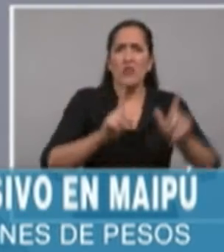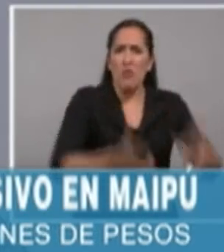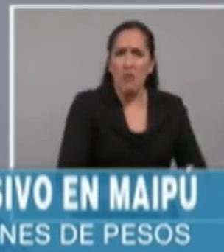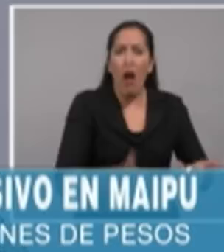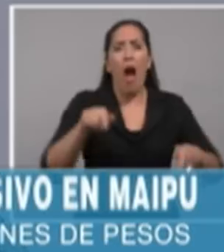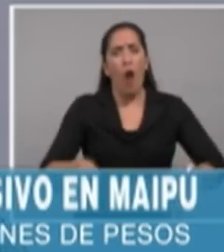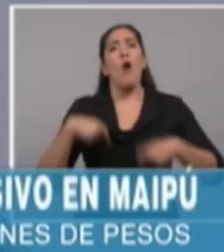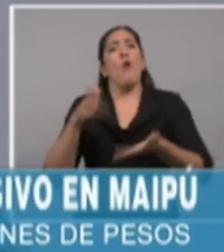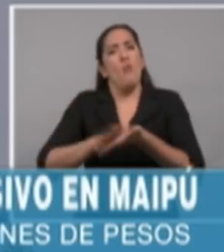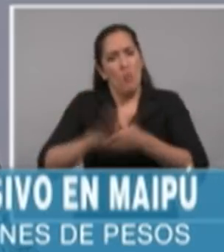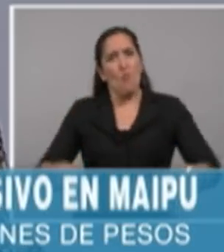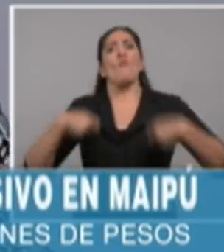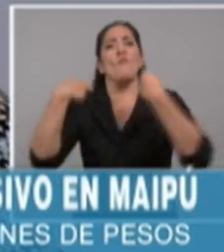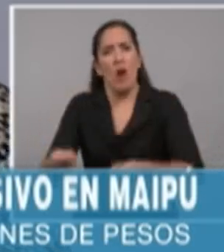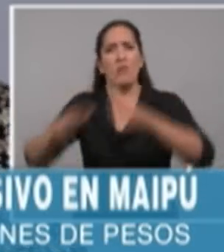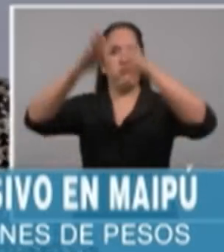salud.